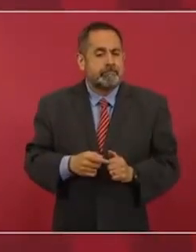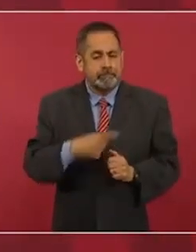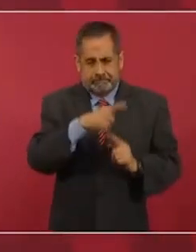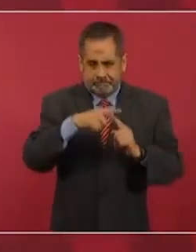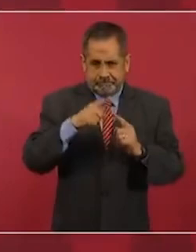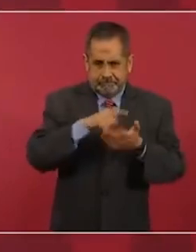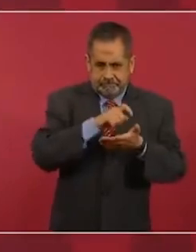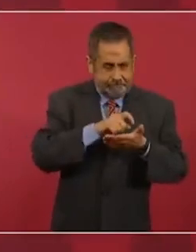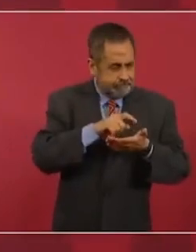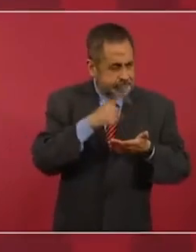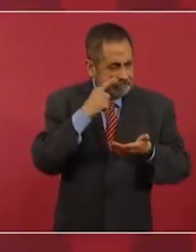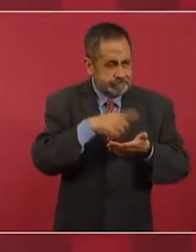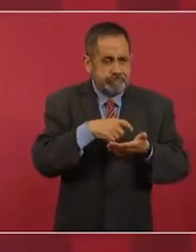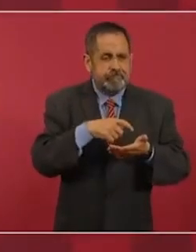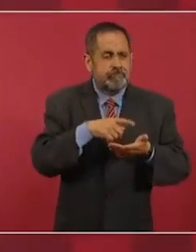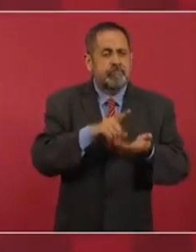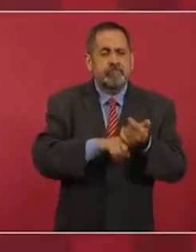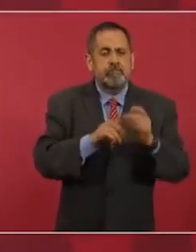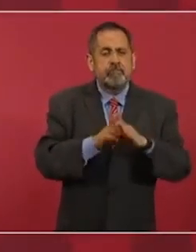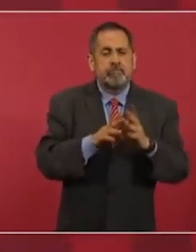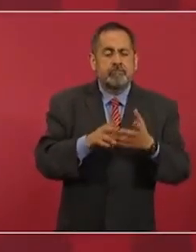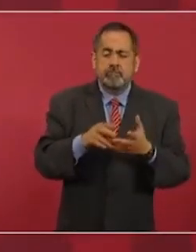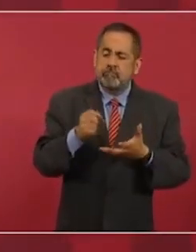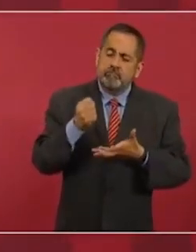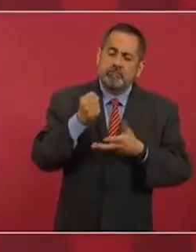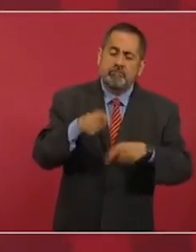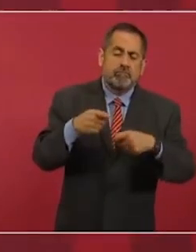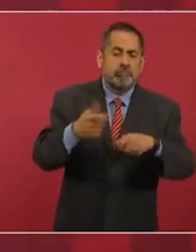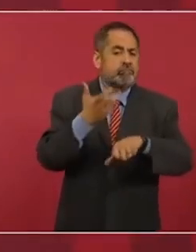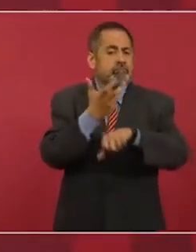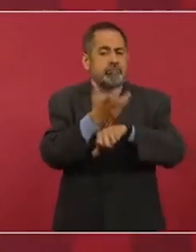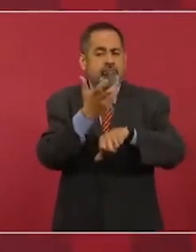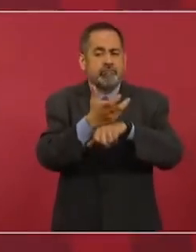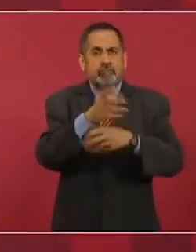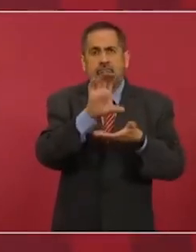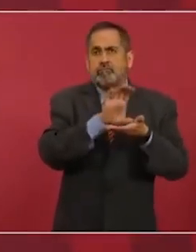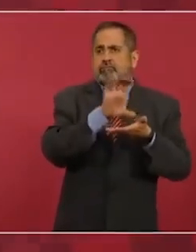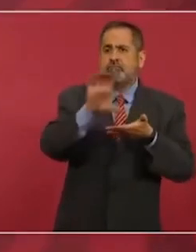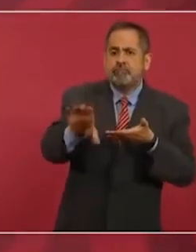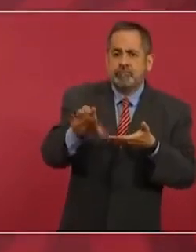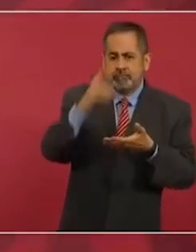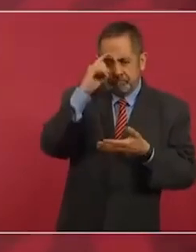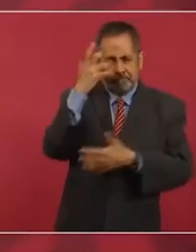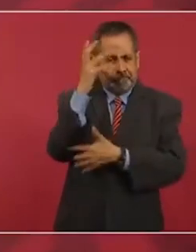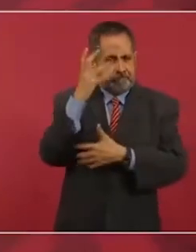cuánto destina a la reforestación Estados Unidos